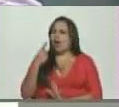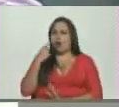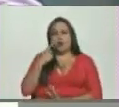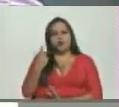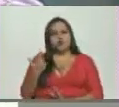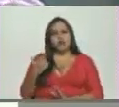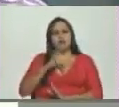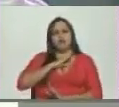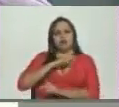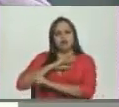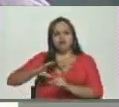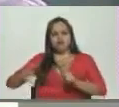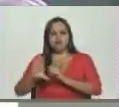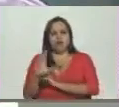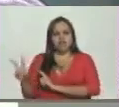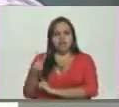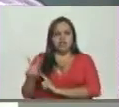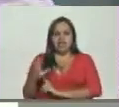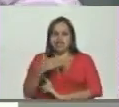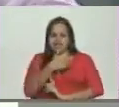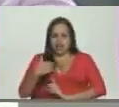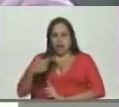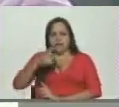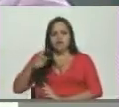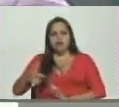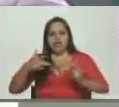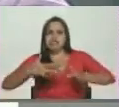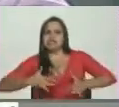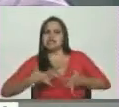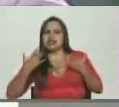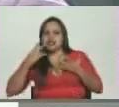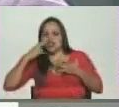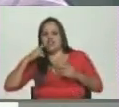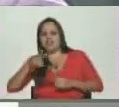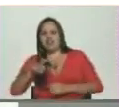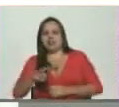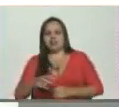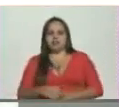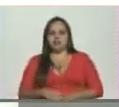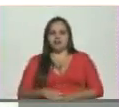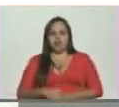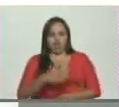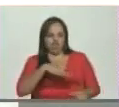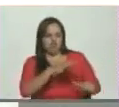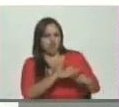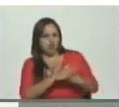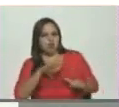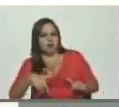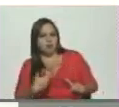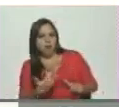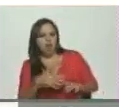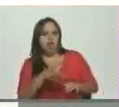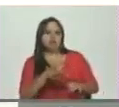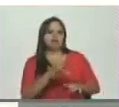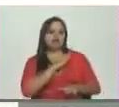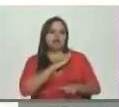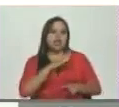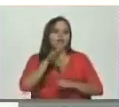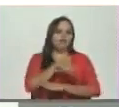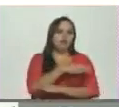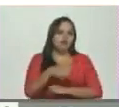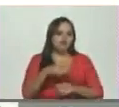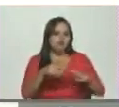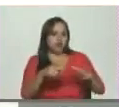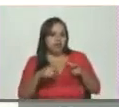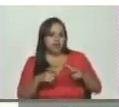precisamente. Entonces yo creo que la gente la aprecia así como nosotros la hacemos allá en el pueblo. ¿Dónde pueden ubicar esta producción la población o